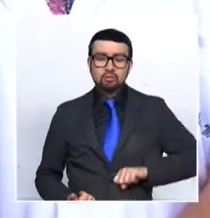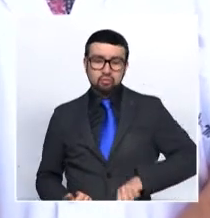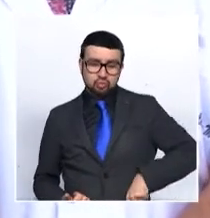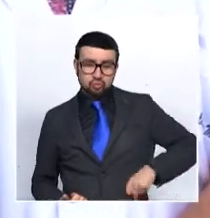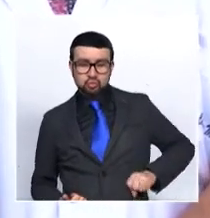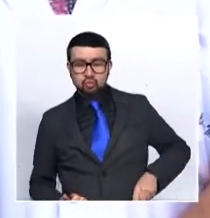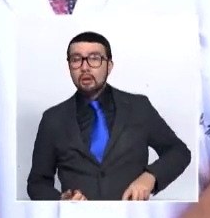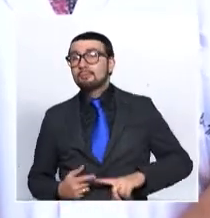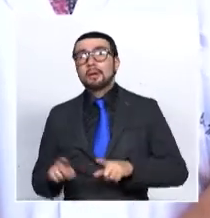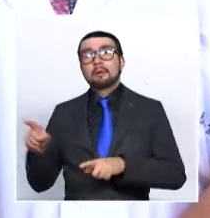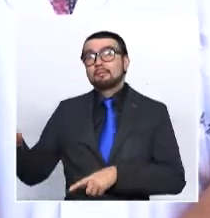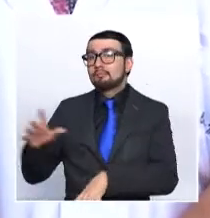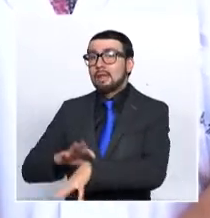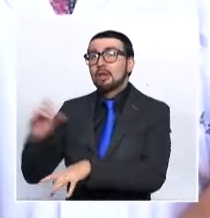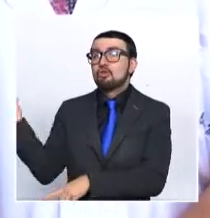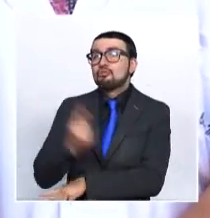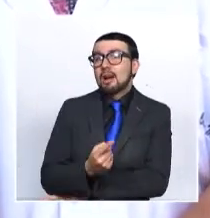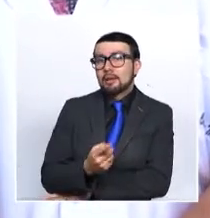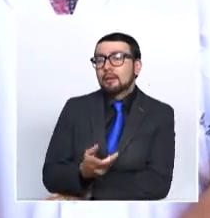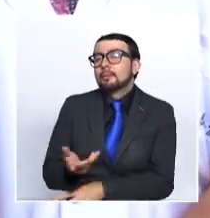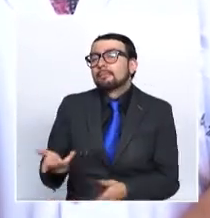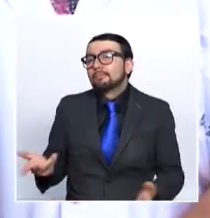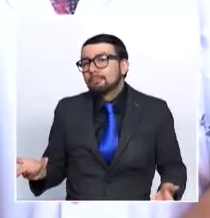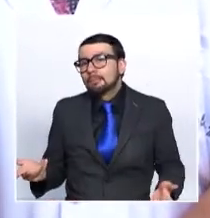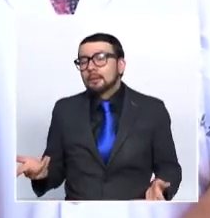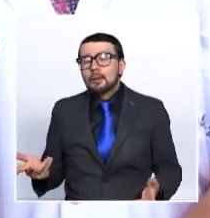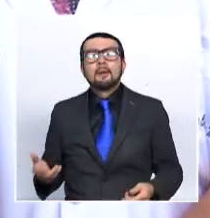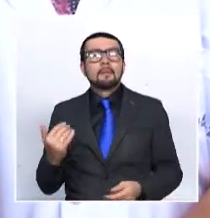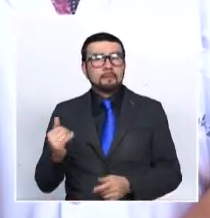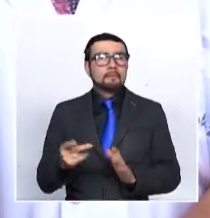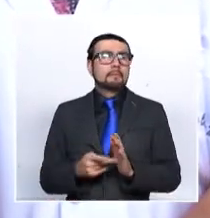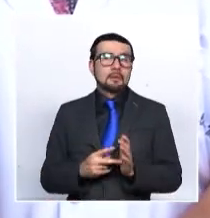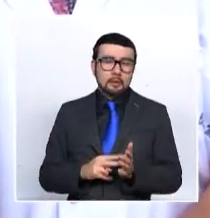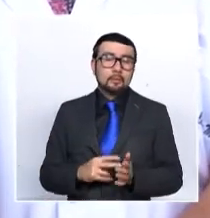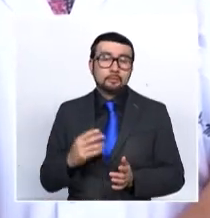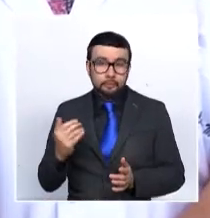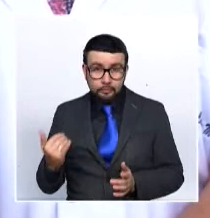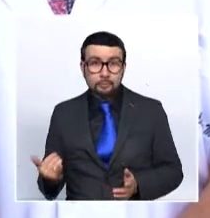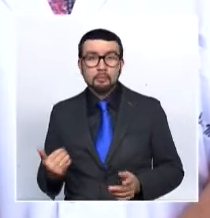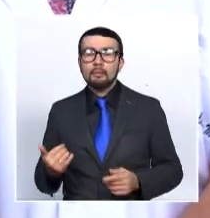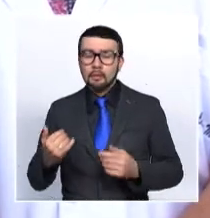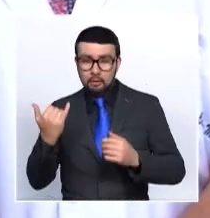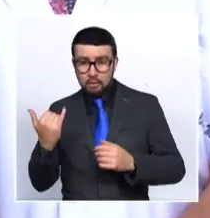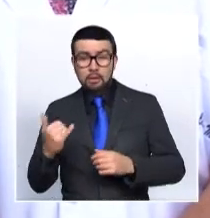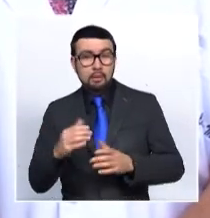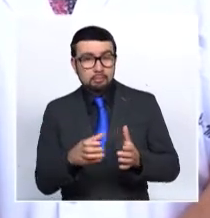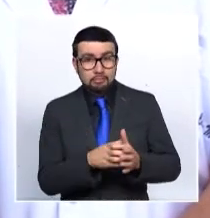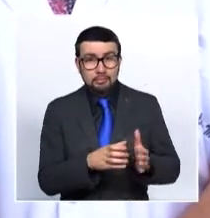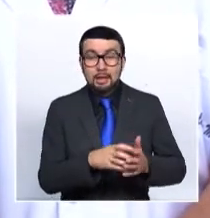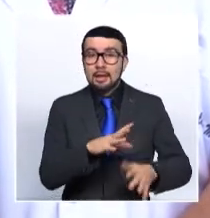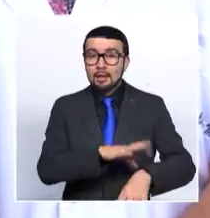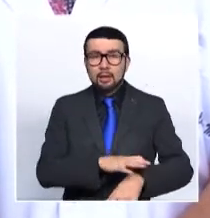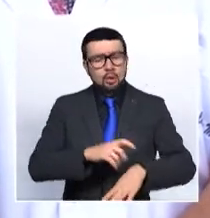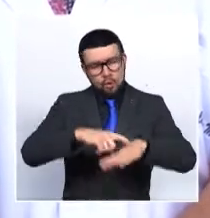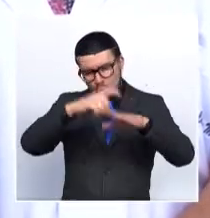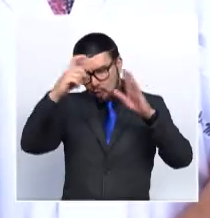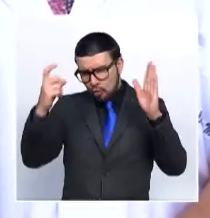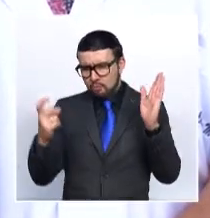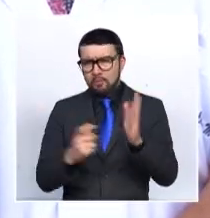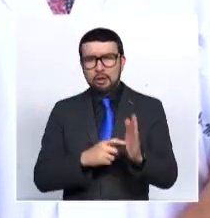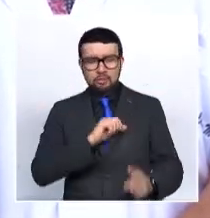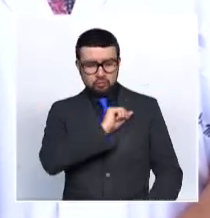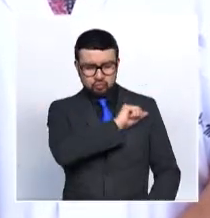que él ha determinado mandar, sino que la patología está en otro órgano que no va a ser barrido, que no va a ser visto en ese